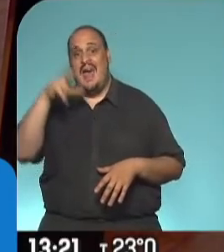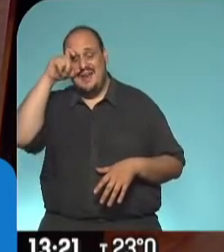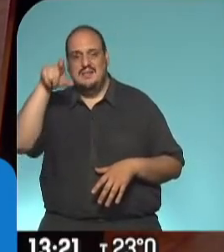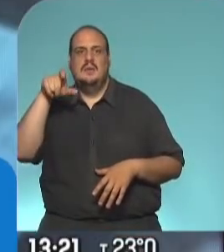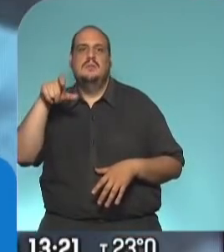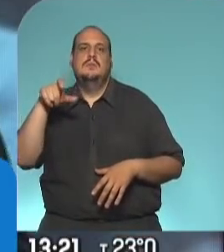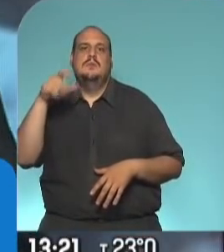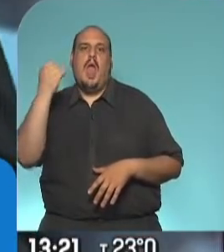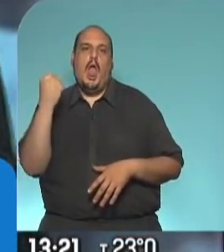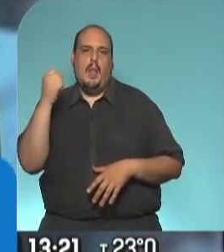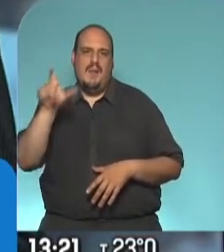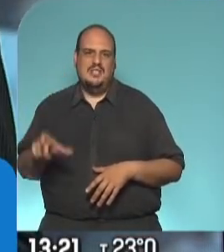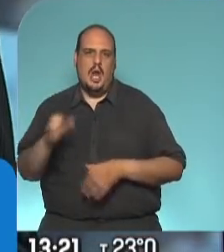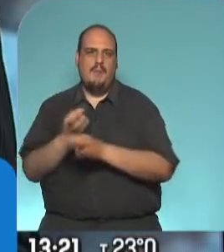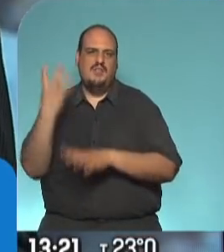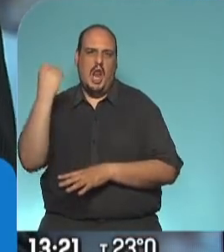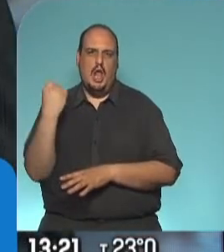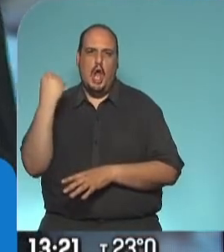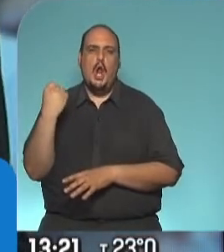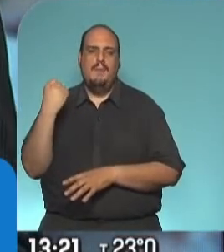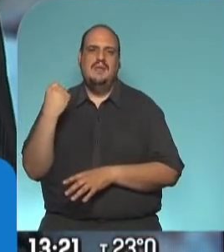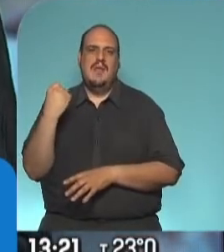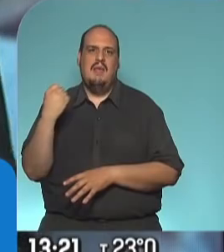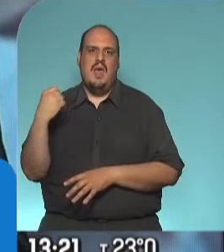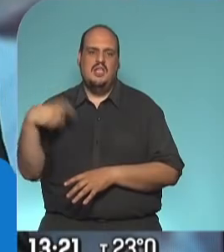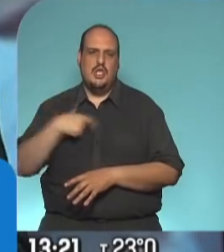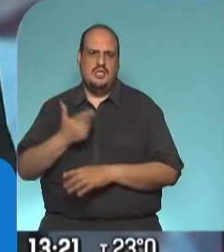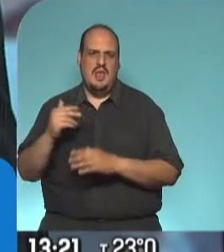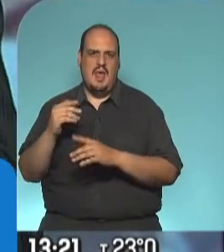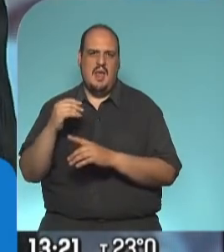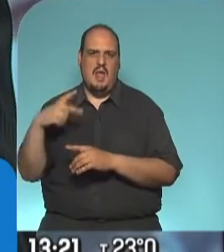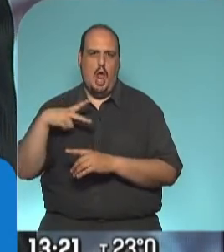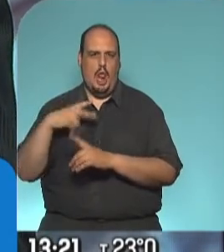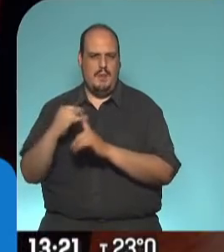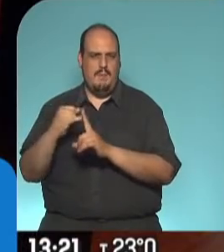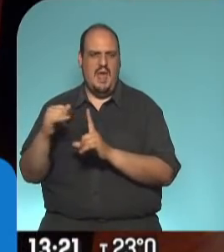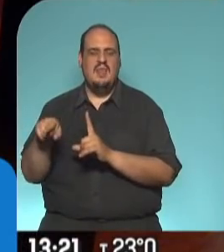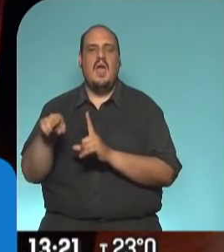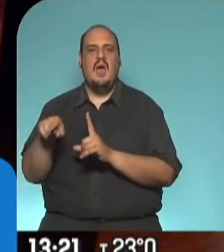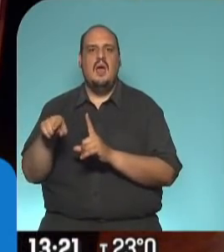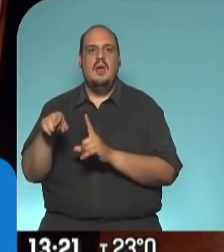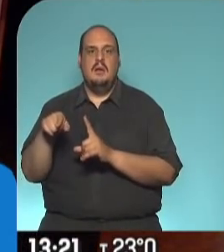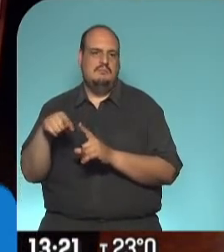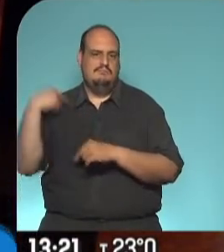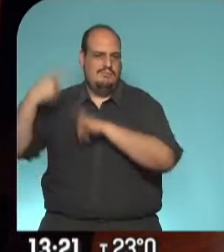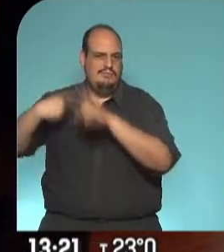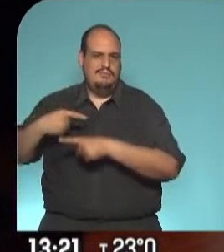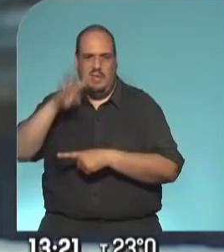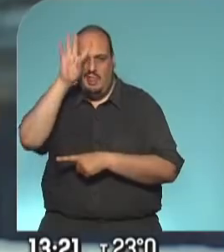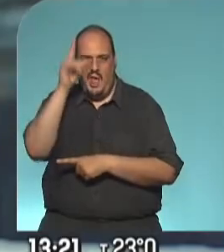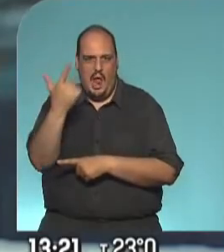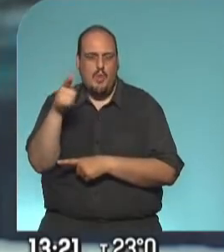media, de hecho fue el ministro de Economía de Evo durante todo el mandato. Entonces, ahí hay algo que el candidato estaba tratando de decirme.